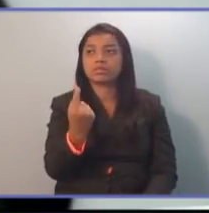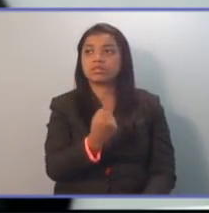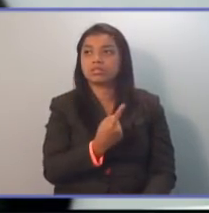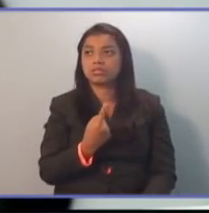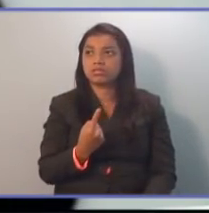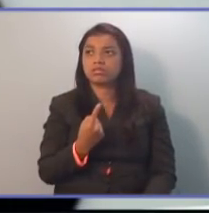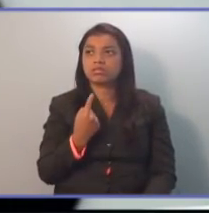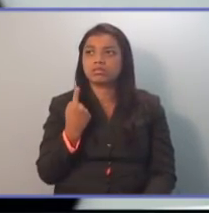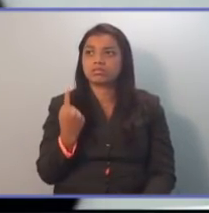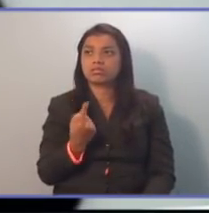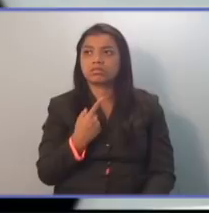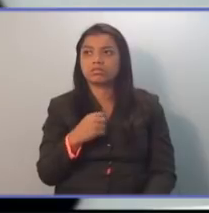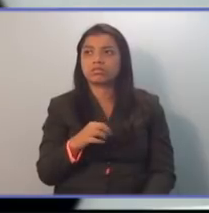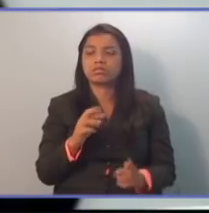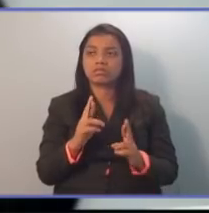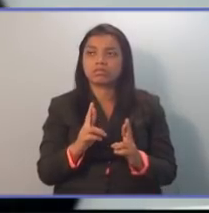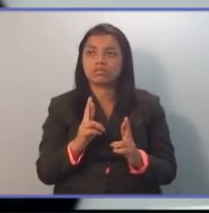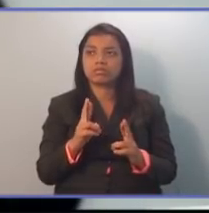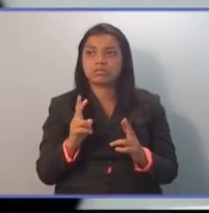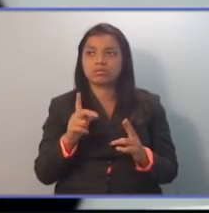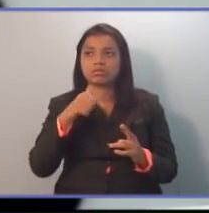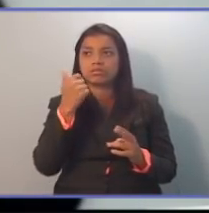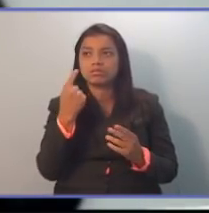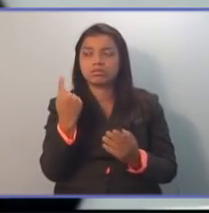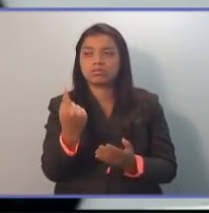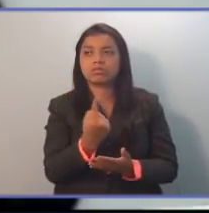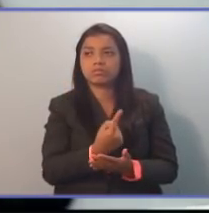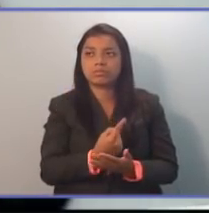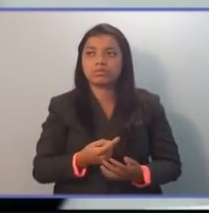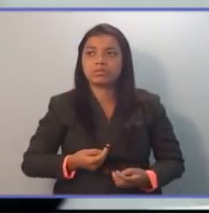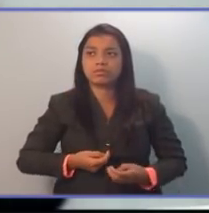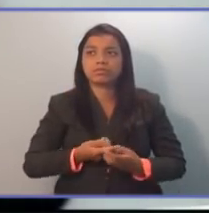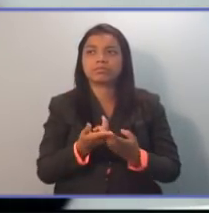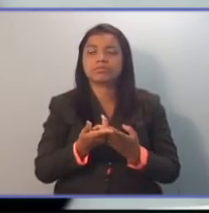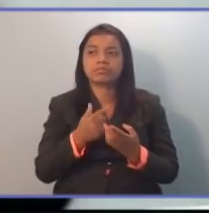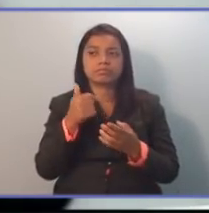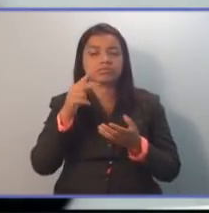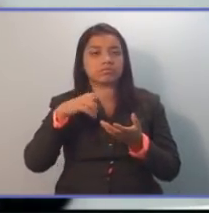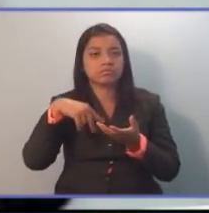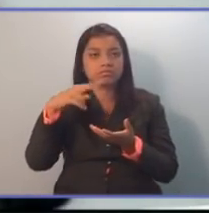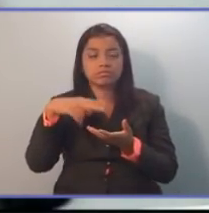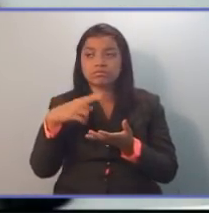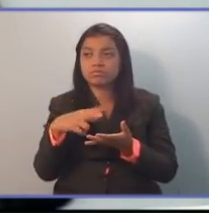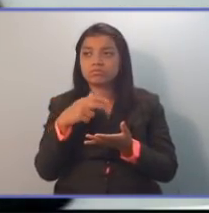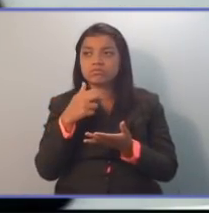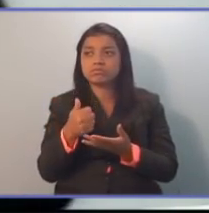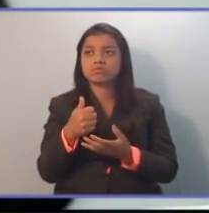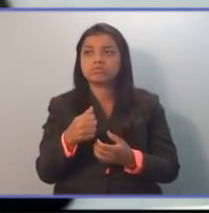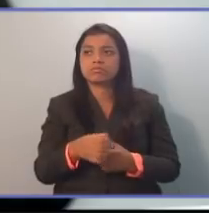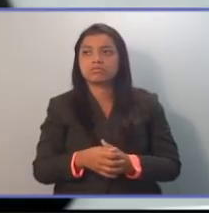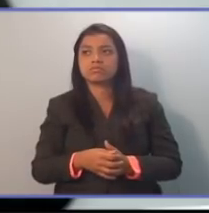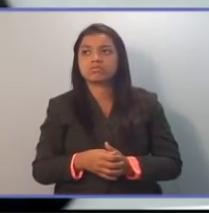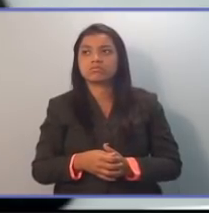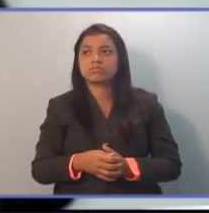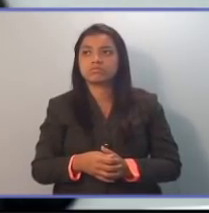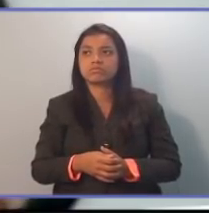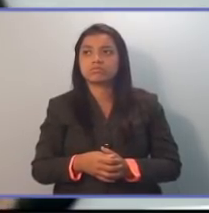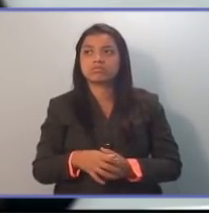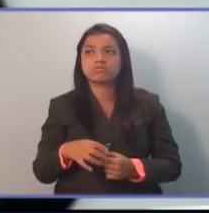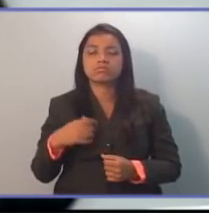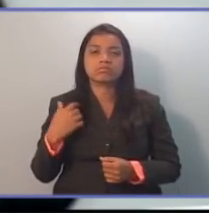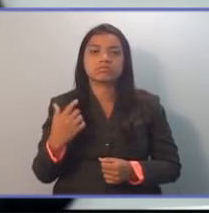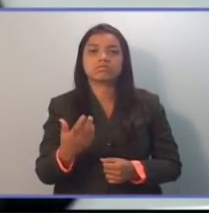a únicamente esperar que otra persona hable de sus buenas características. Cuando